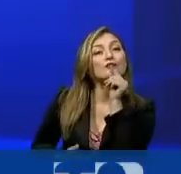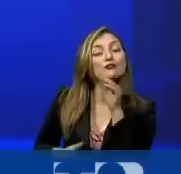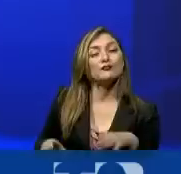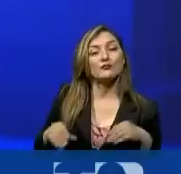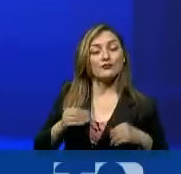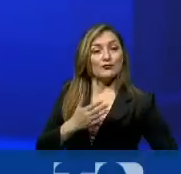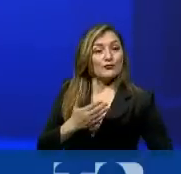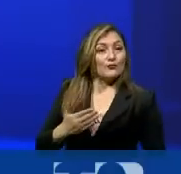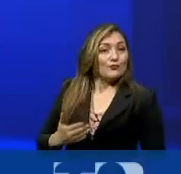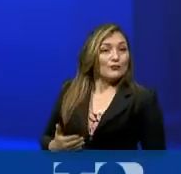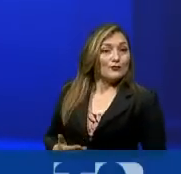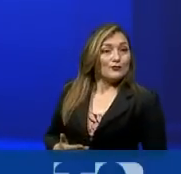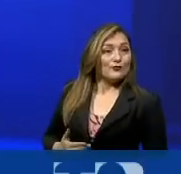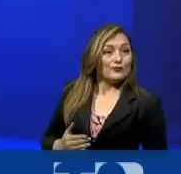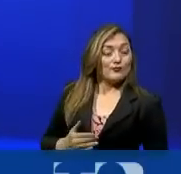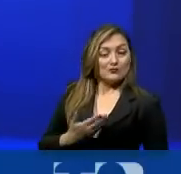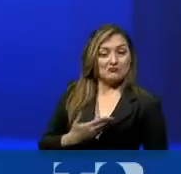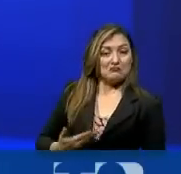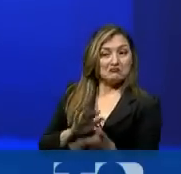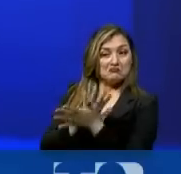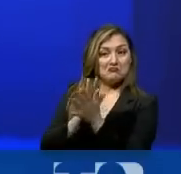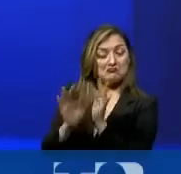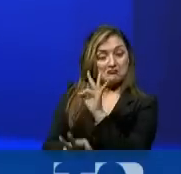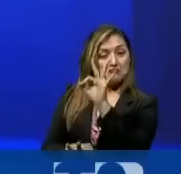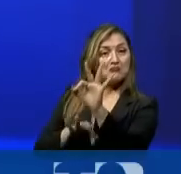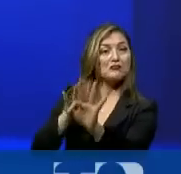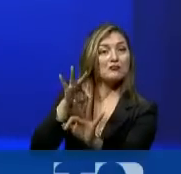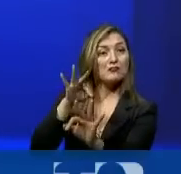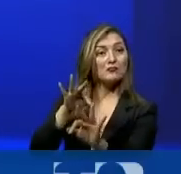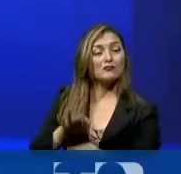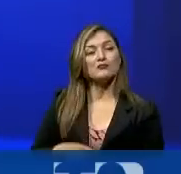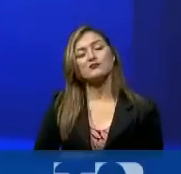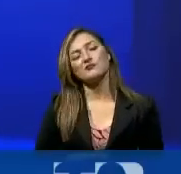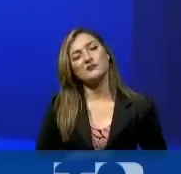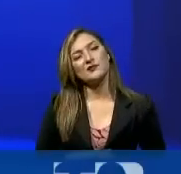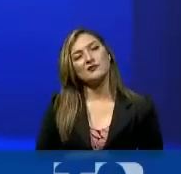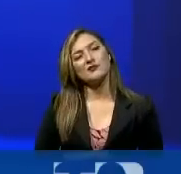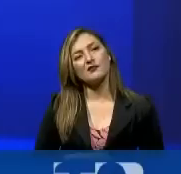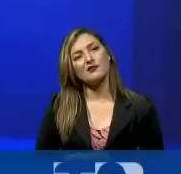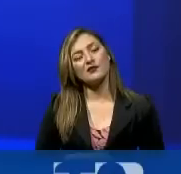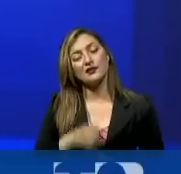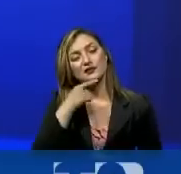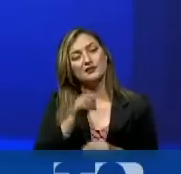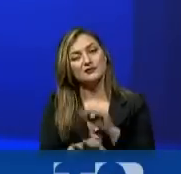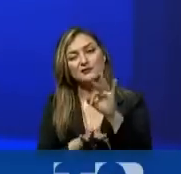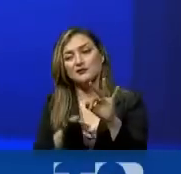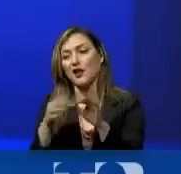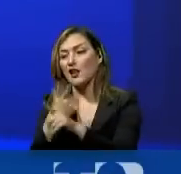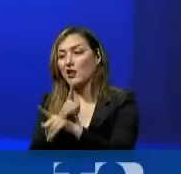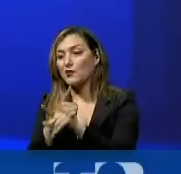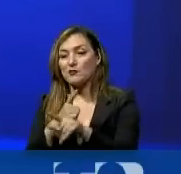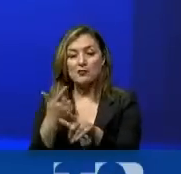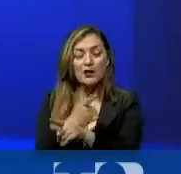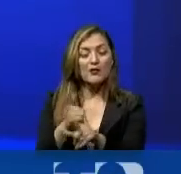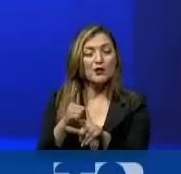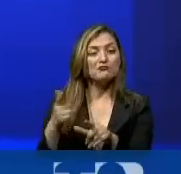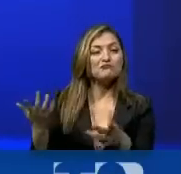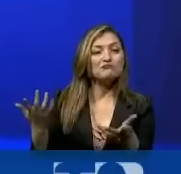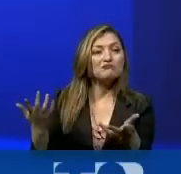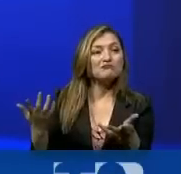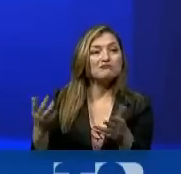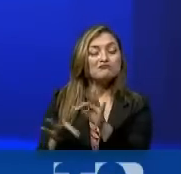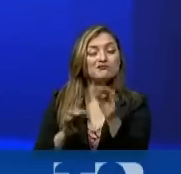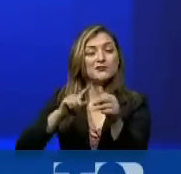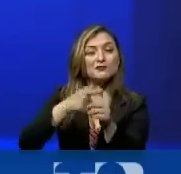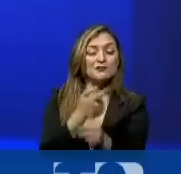asume la presidencia ante ausencia de la presidenta, dice la disposición que se elegirá la vacante que queda. Y la vacante que queda es la